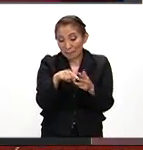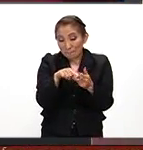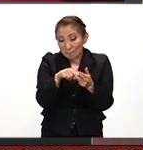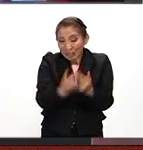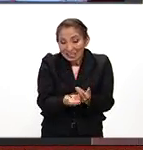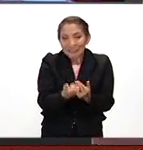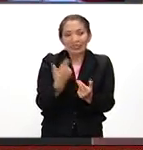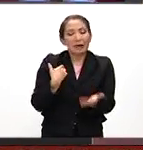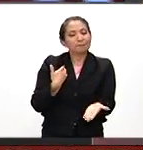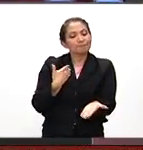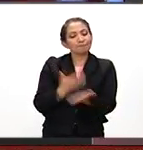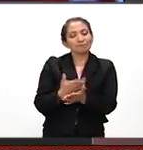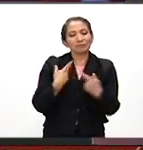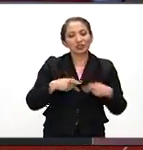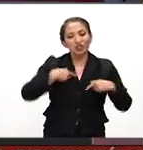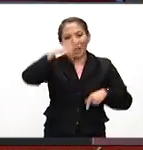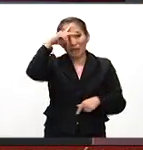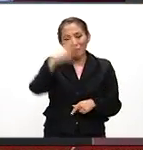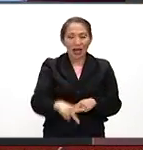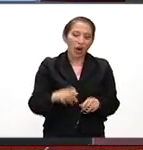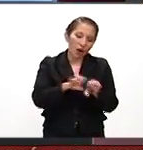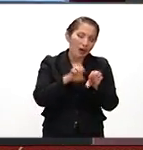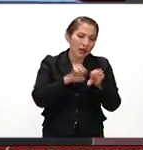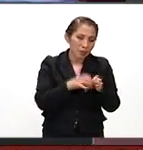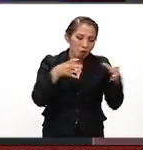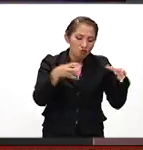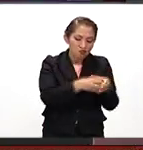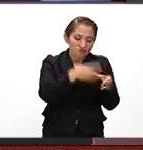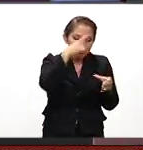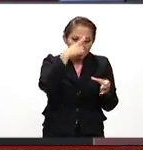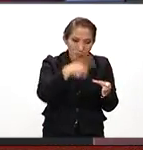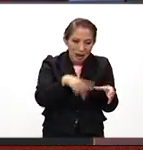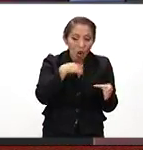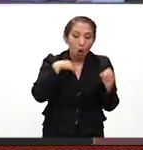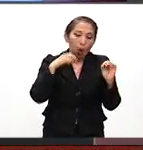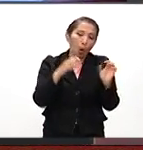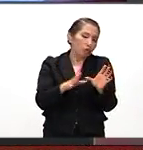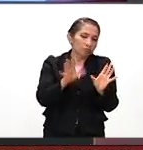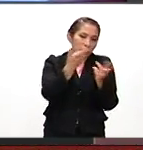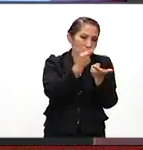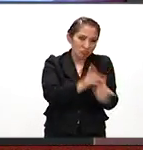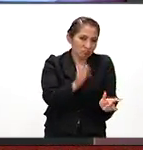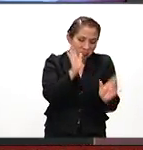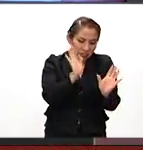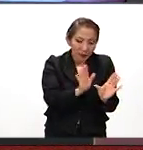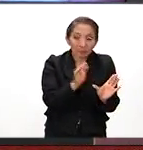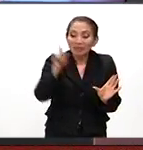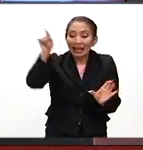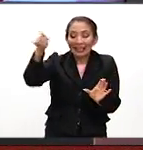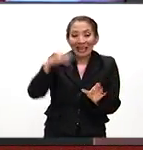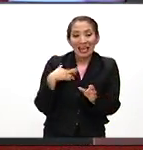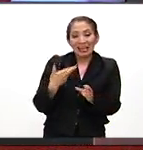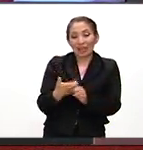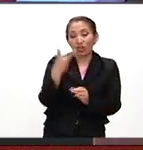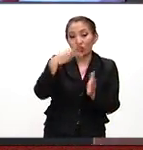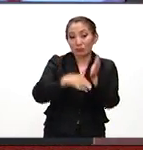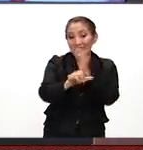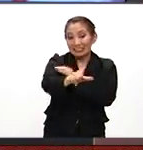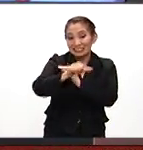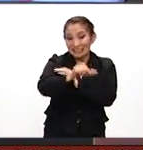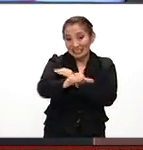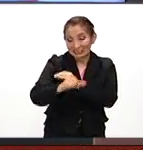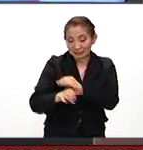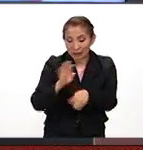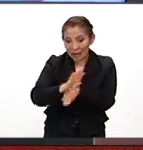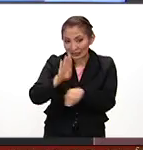que debutemos los mexicanos o la selección mexicana o la delegación mexicana, como lo quieran ver, allá en Río 2016. Y